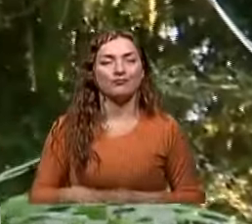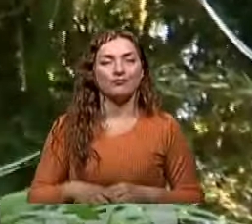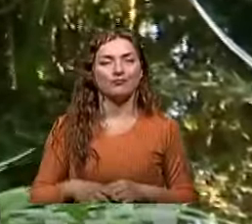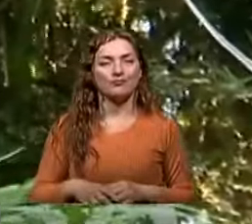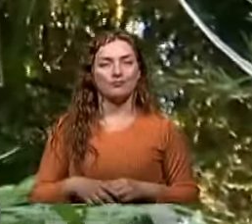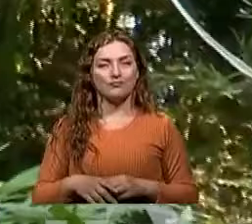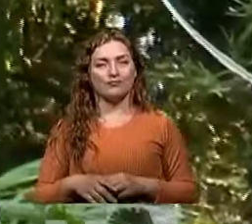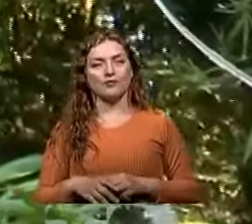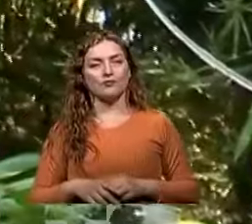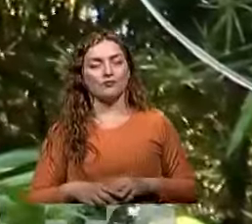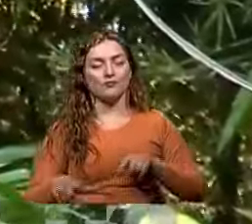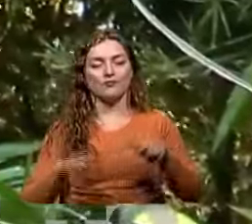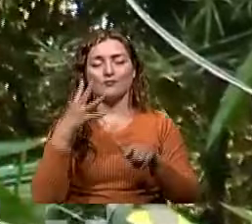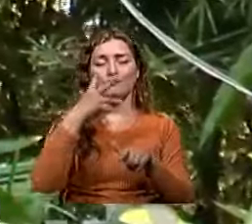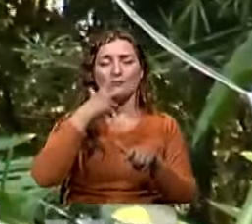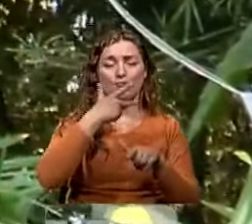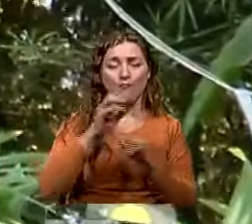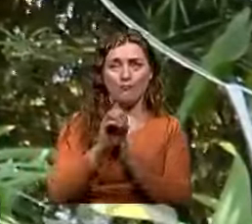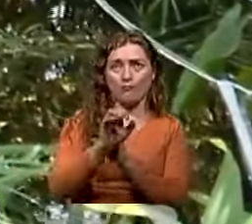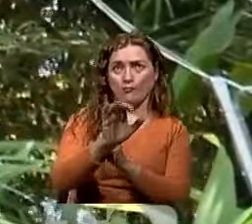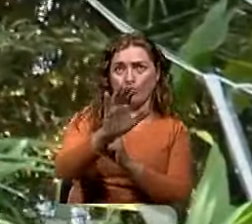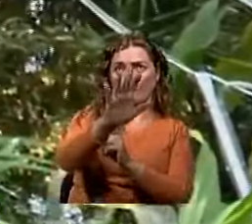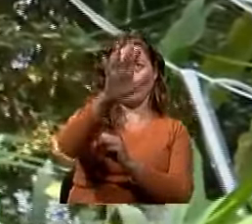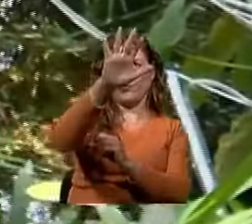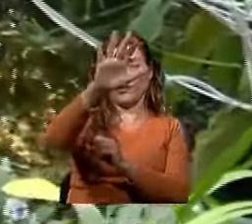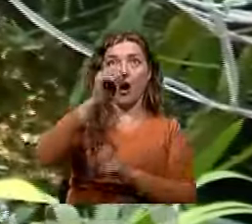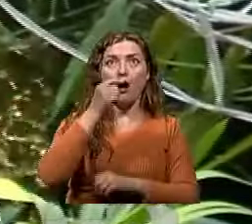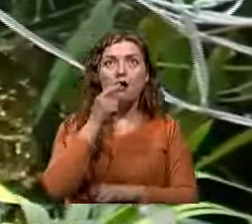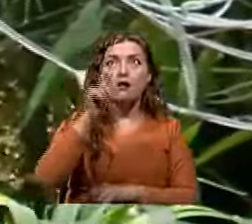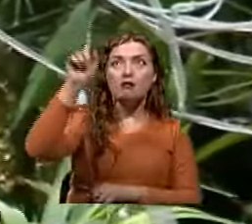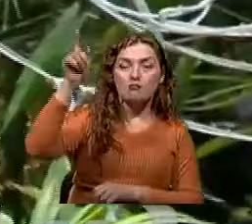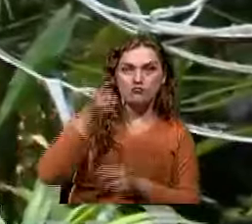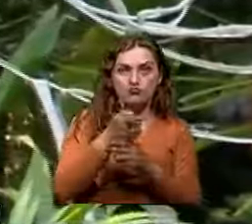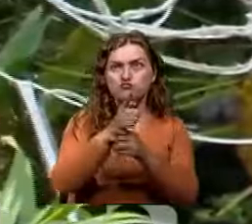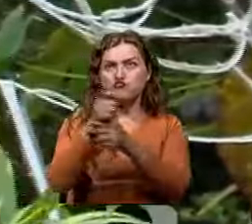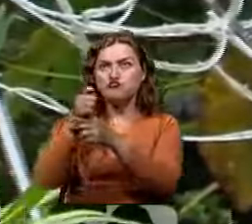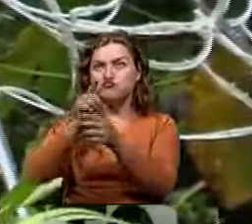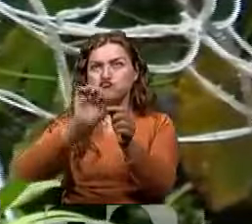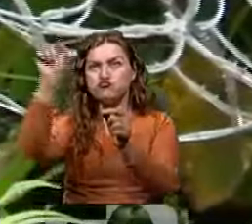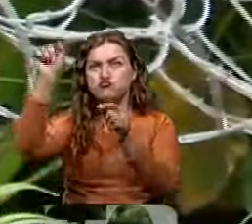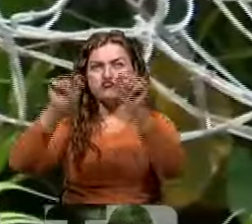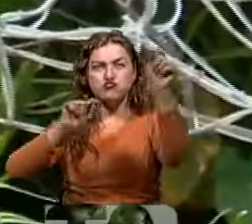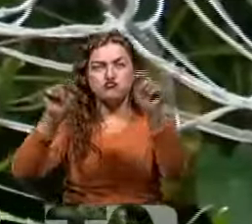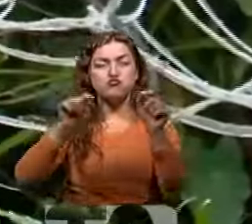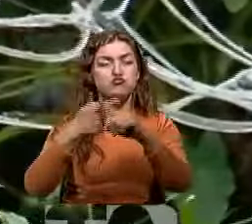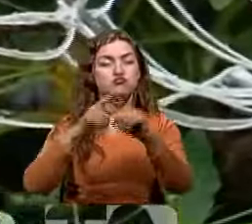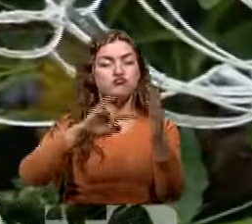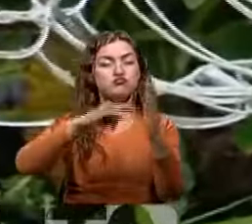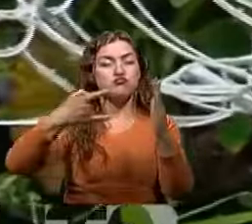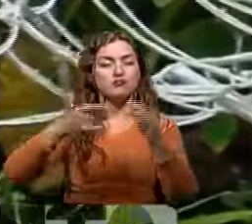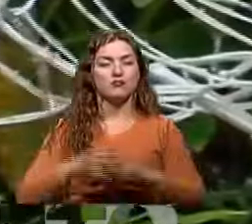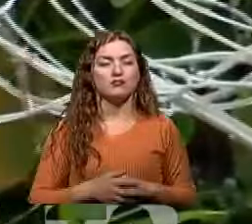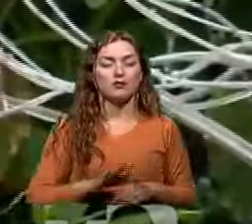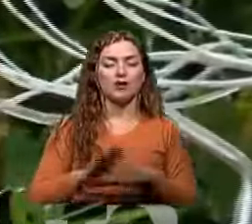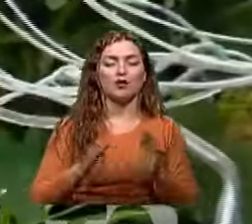a un espacio sideral con rayos láser. Y creo que es importante que no se lo